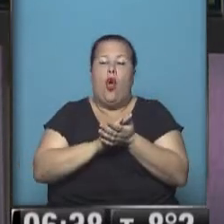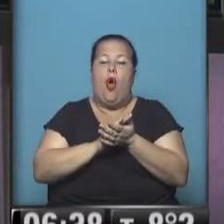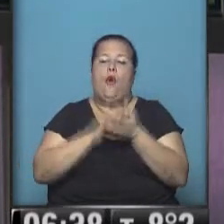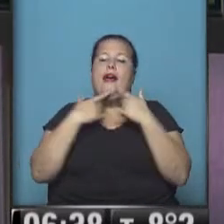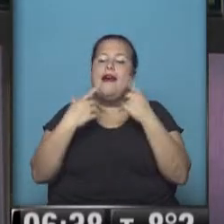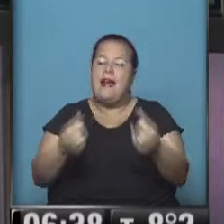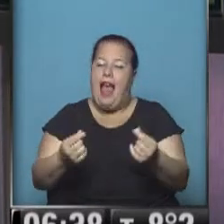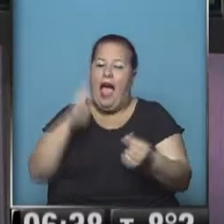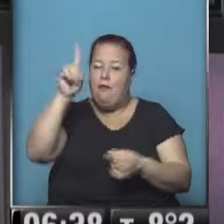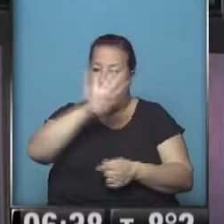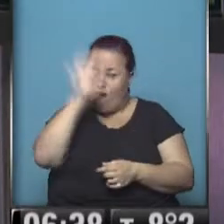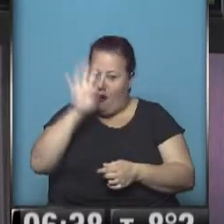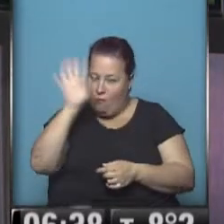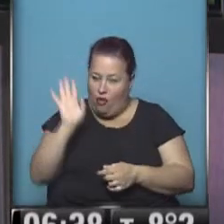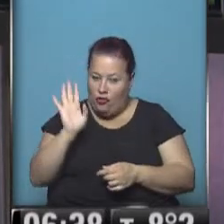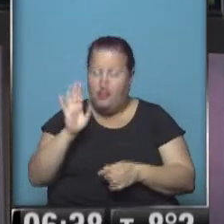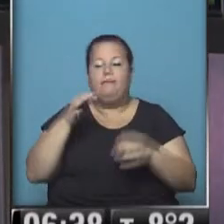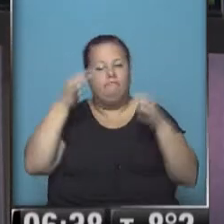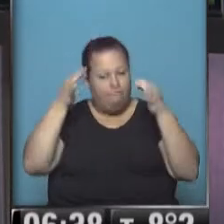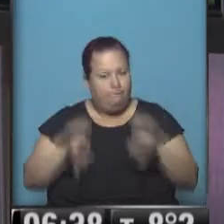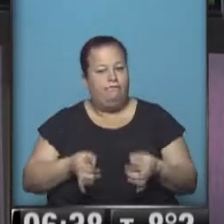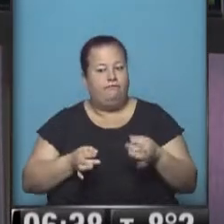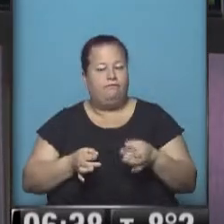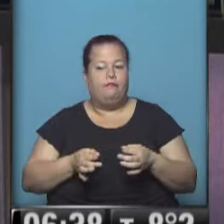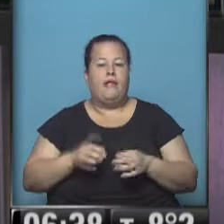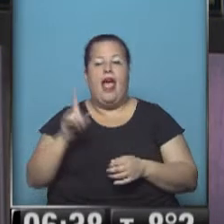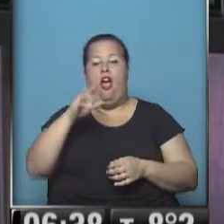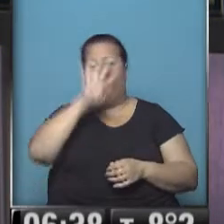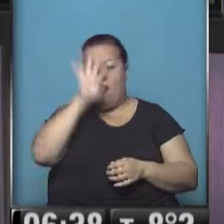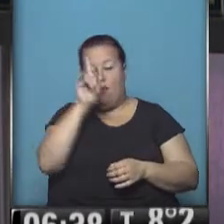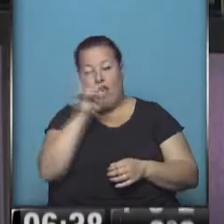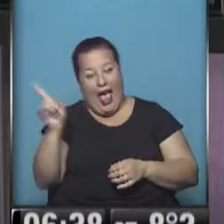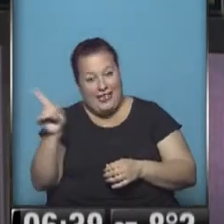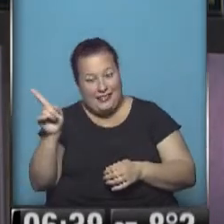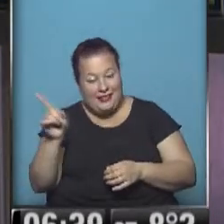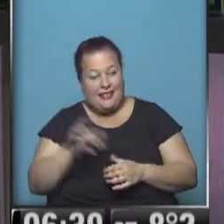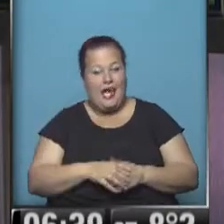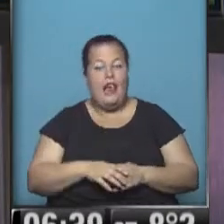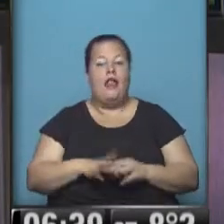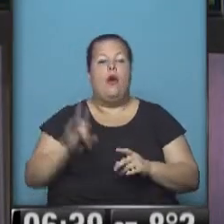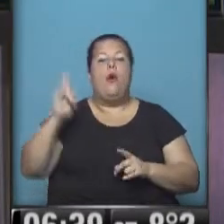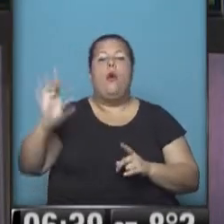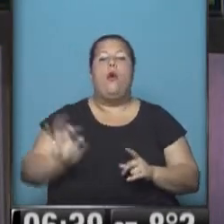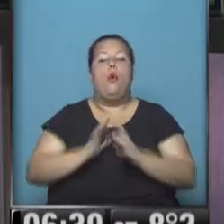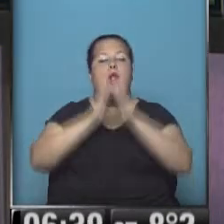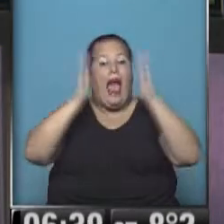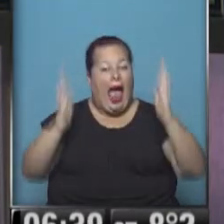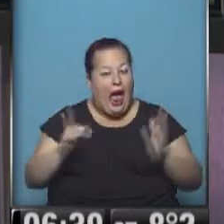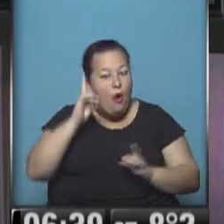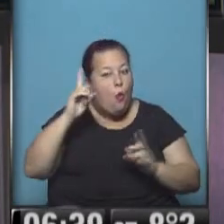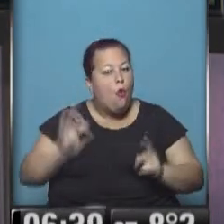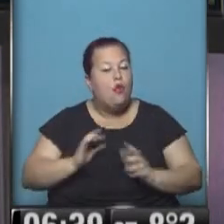de formosa efectivamente en el este de formosa por año por año y